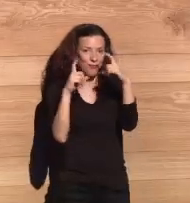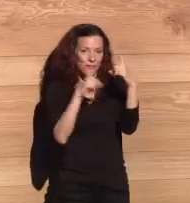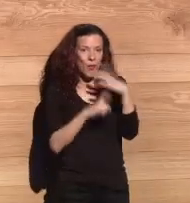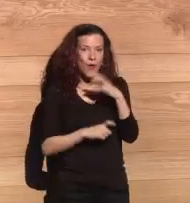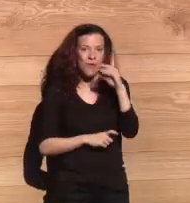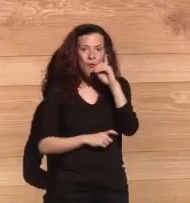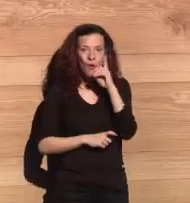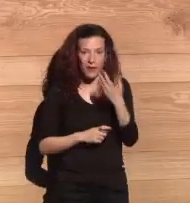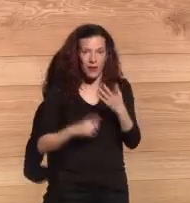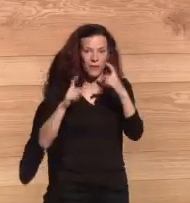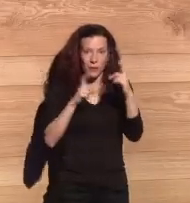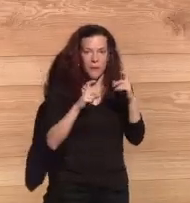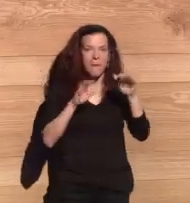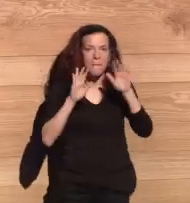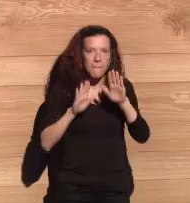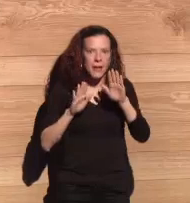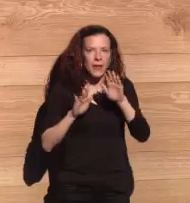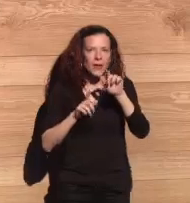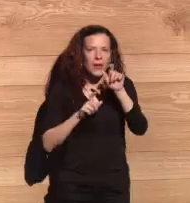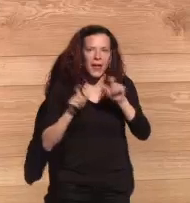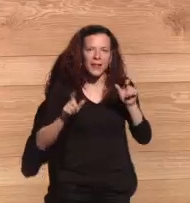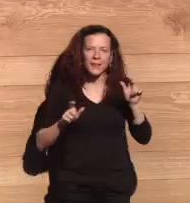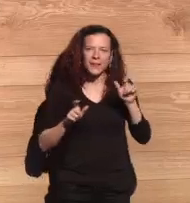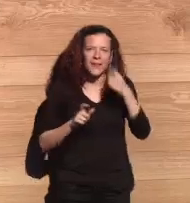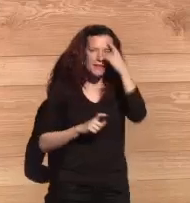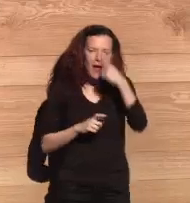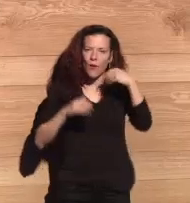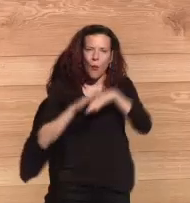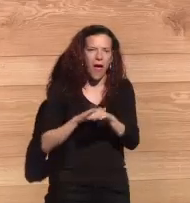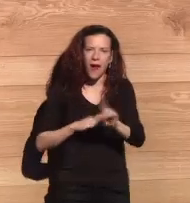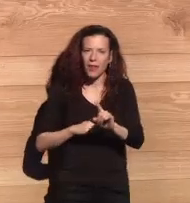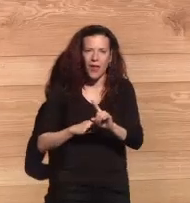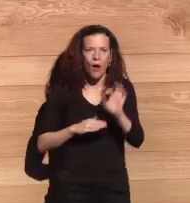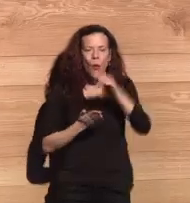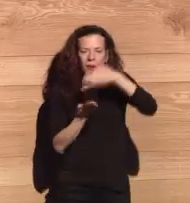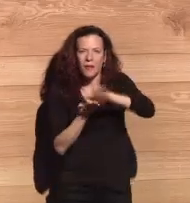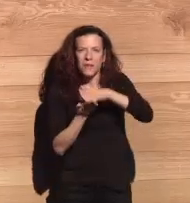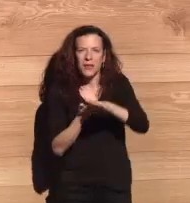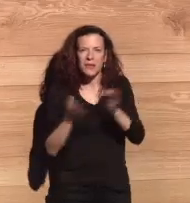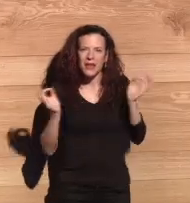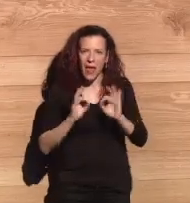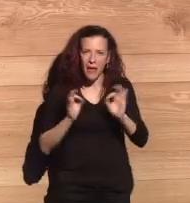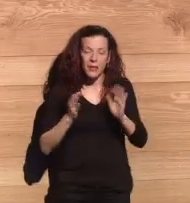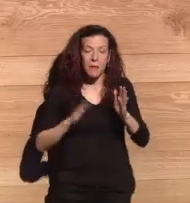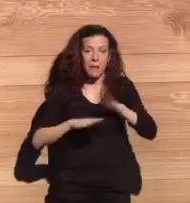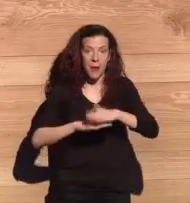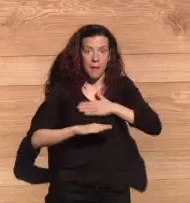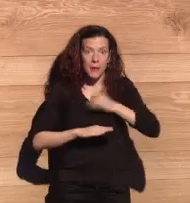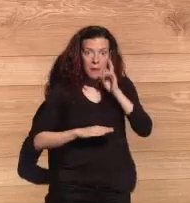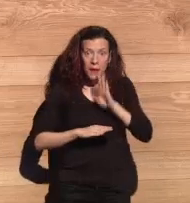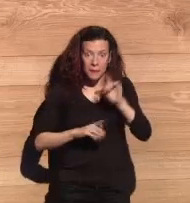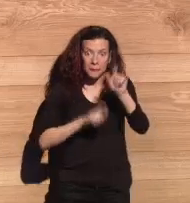teléfono. Pero nadie guarda las imágenes más. Nadie las imprime. Y a mí me pareció que